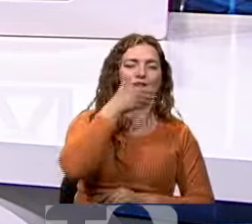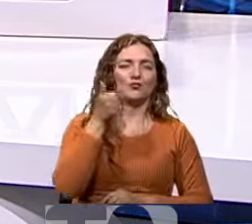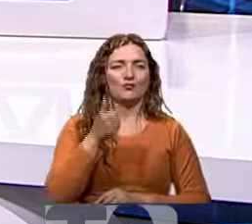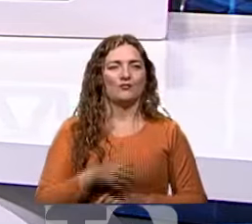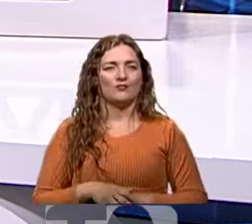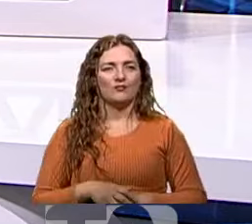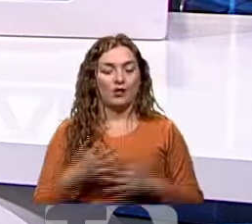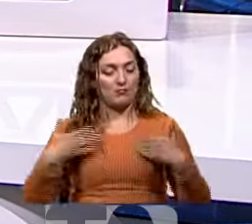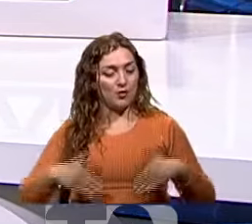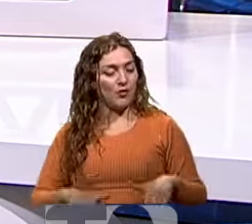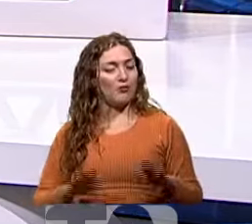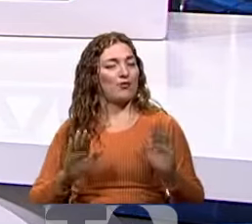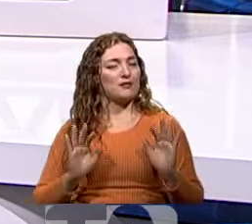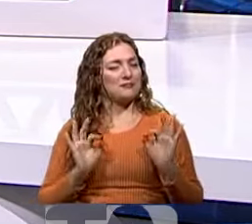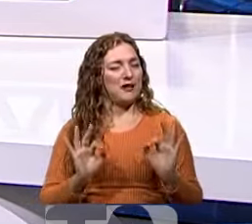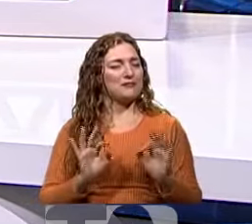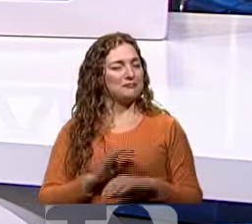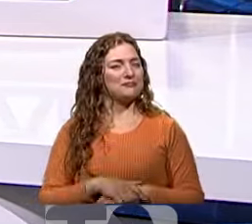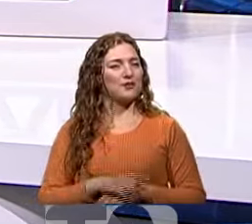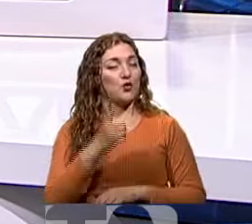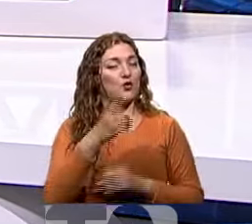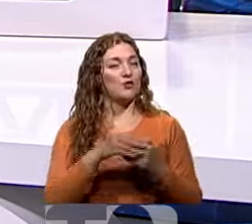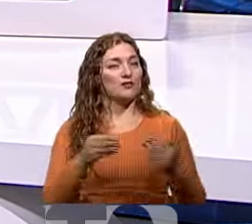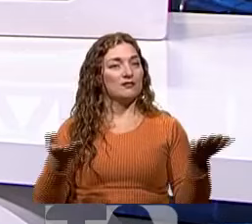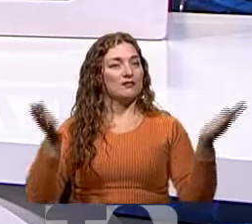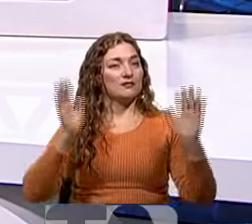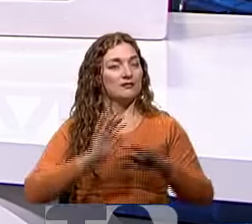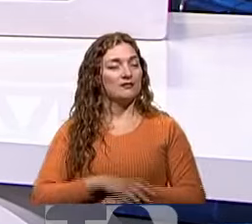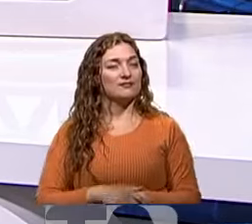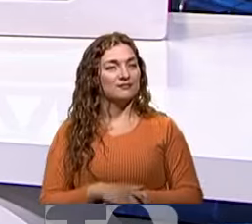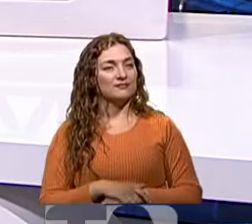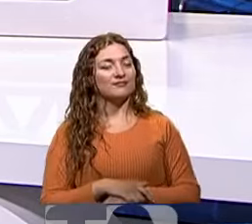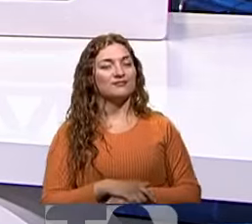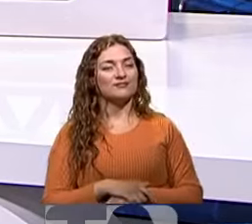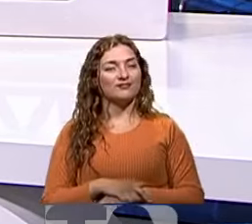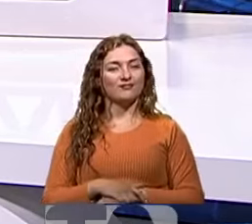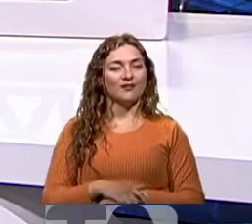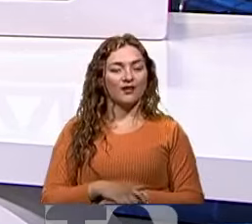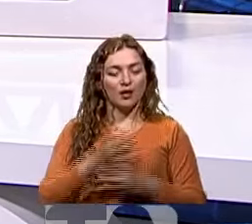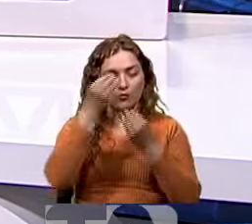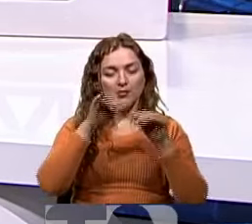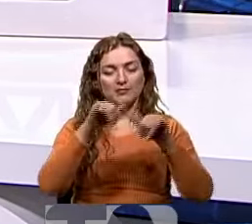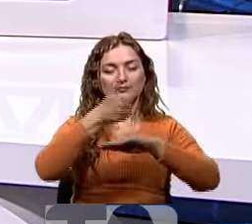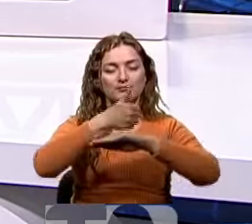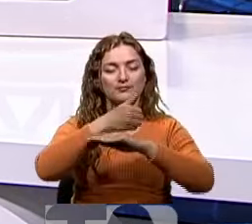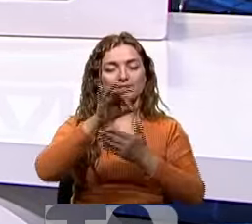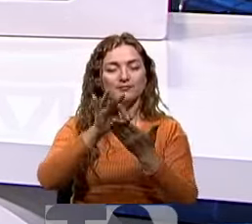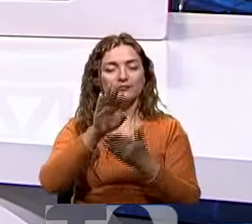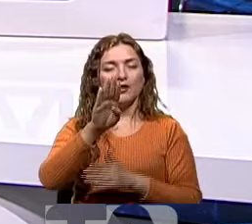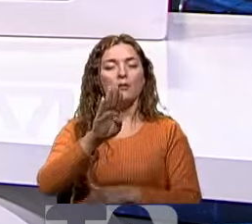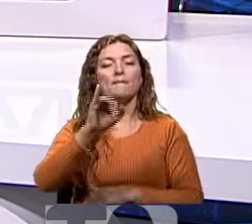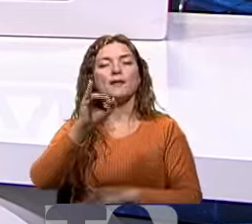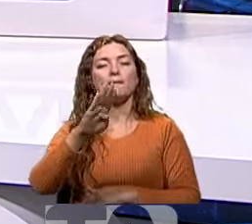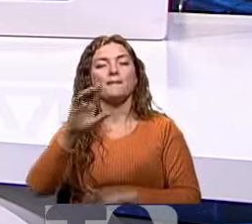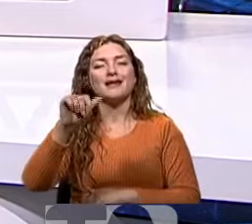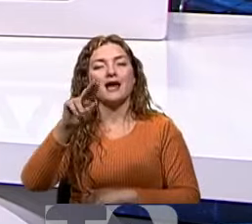perfectamente disfrutado. Como debe ser. Muy bacán. Y a dólar. Sí, y a dólar. Y ahora seguimos con información porque autoridades del Cantón Biblián, esto